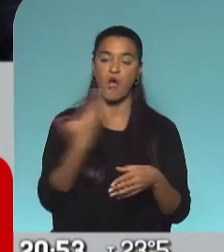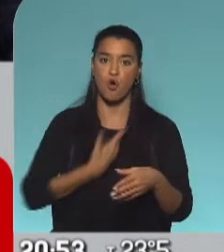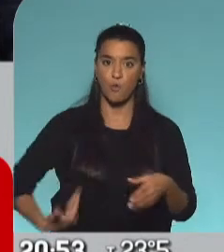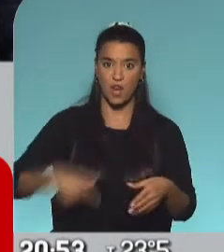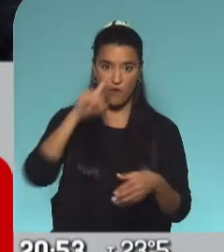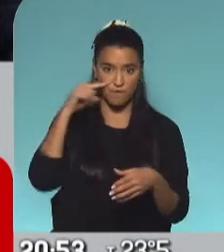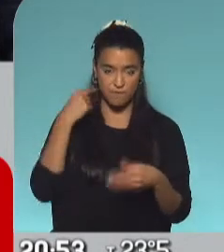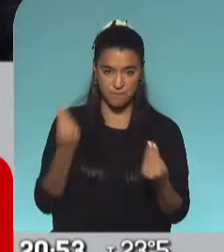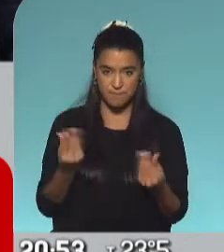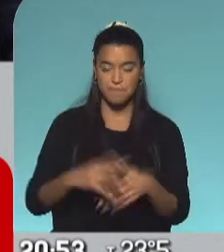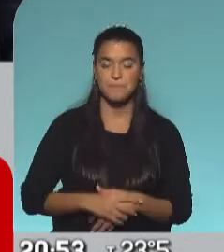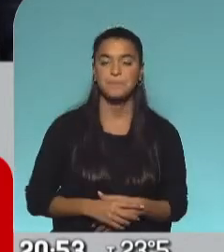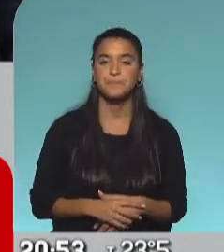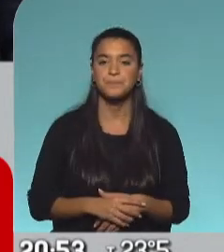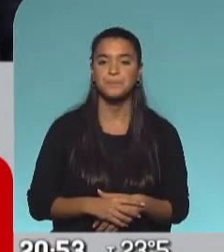Alberto Fernández.